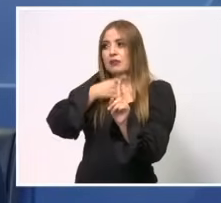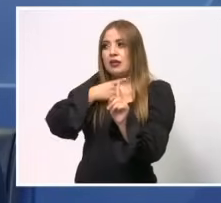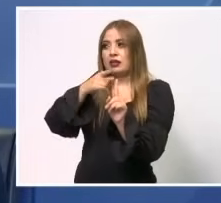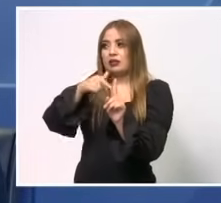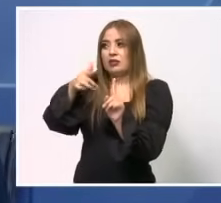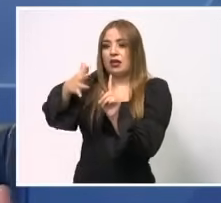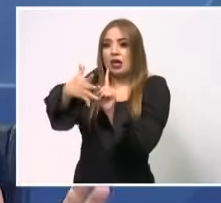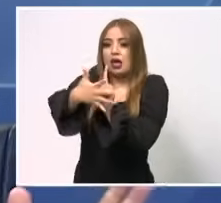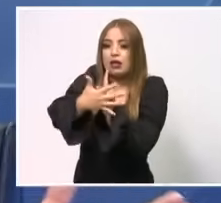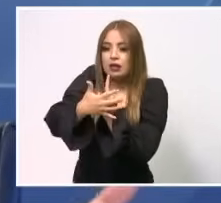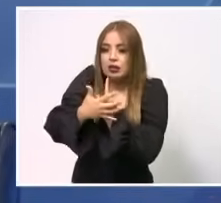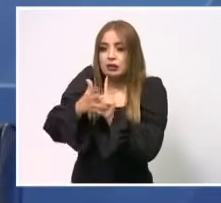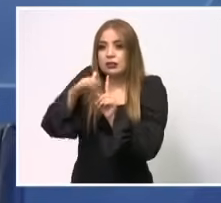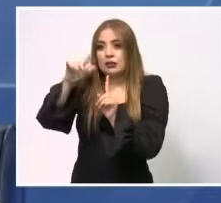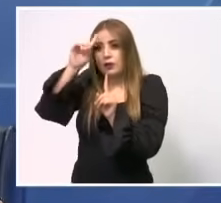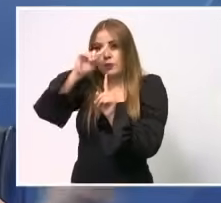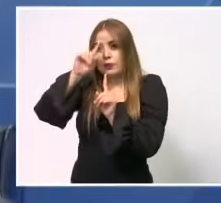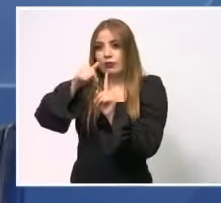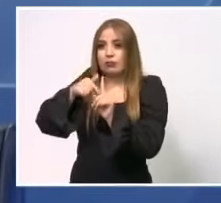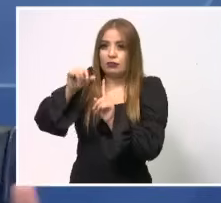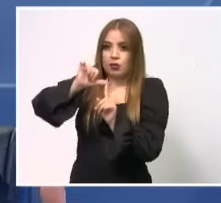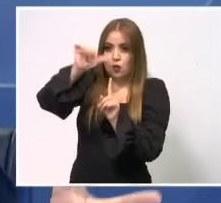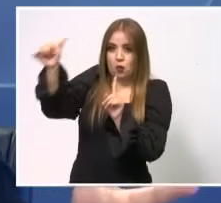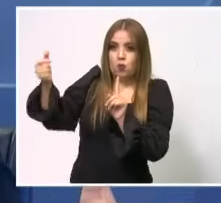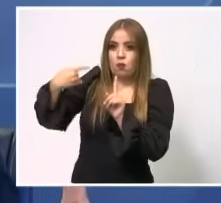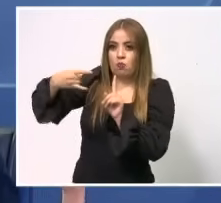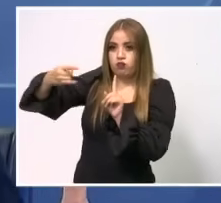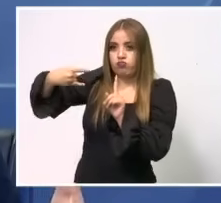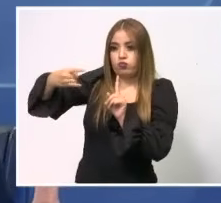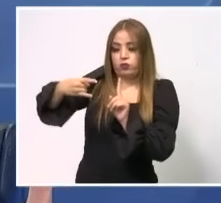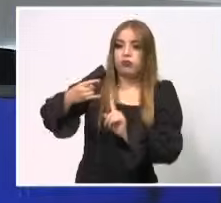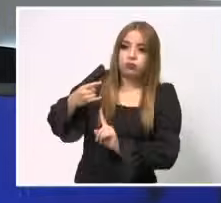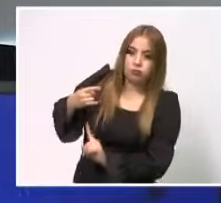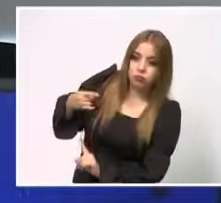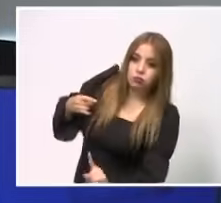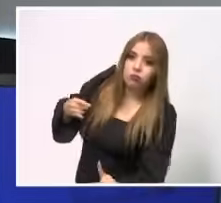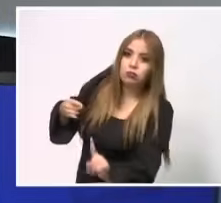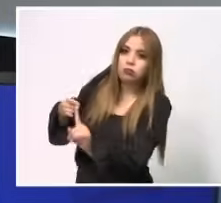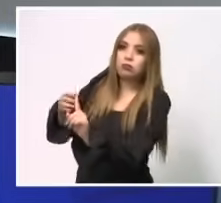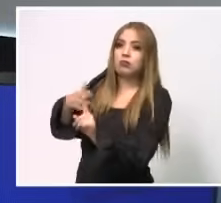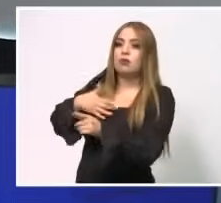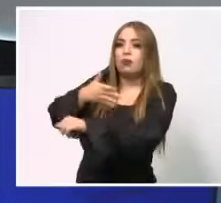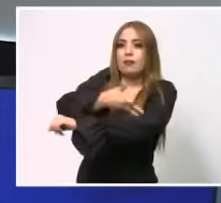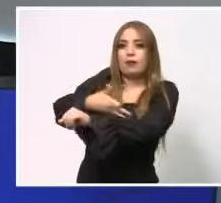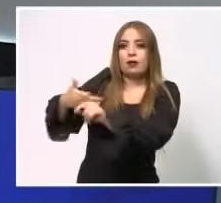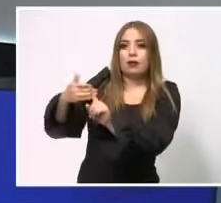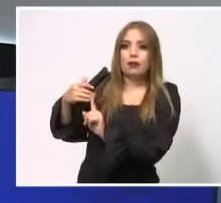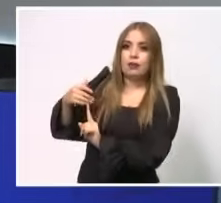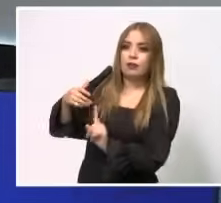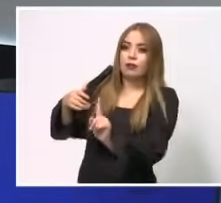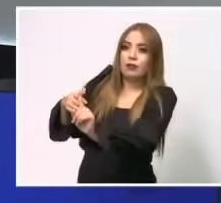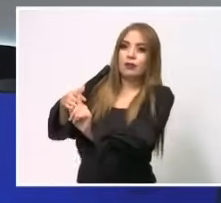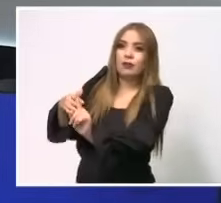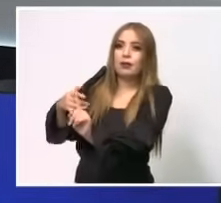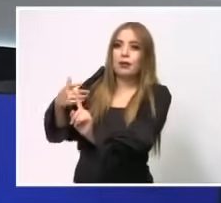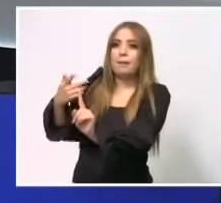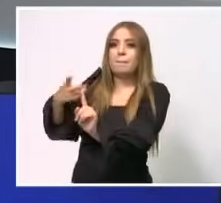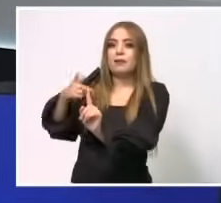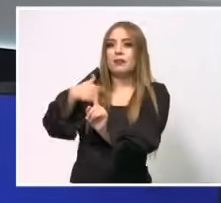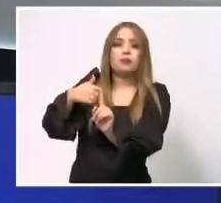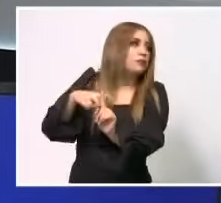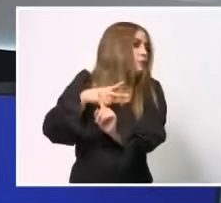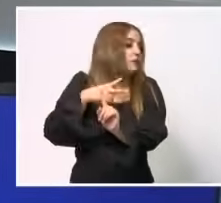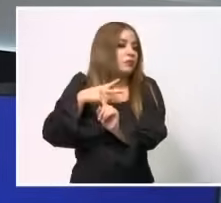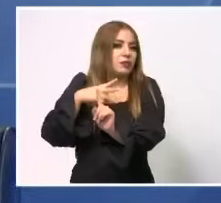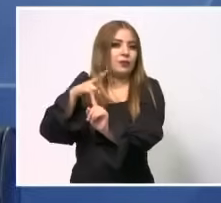me Oriente me dice vente vamos a sacarte por la otra puerta y entonces vamos mi familia secándome por una puerta pero en eso volteo